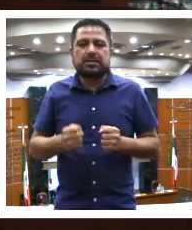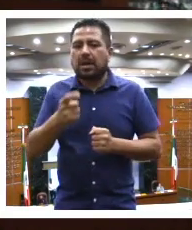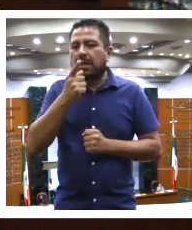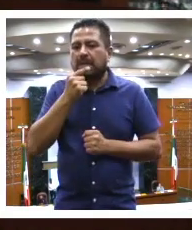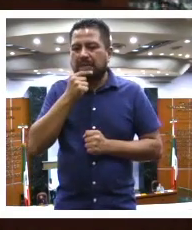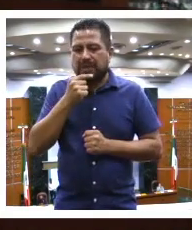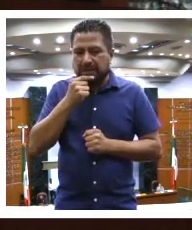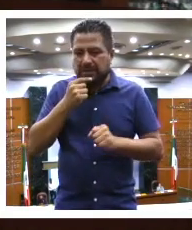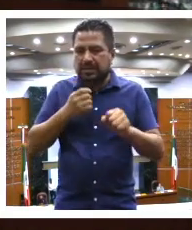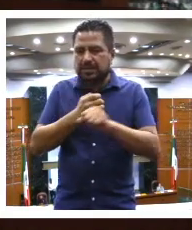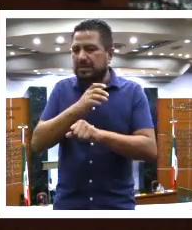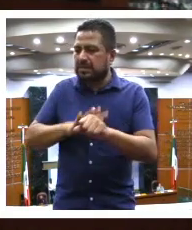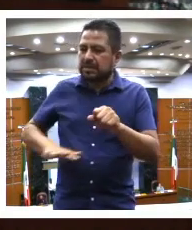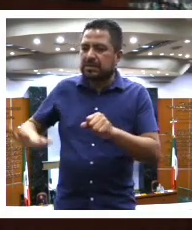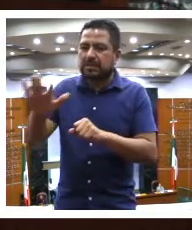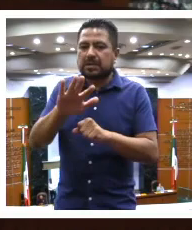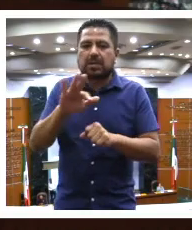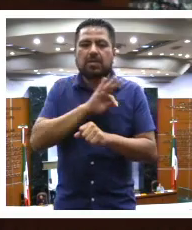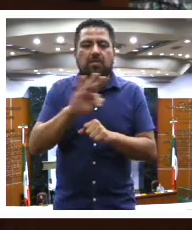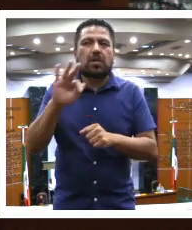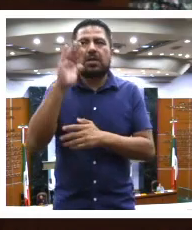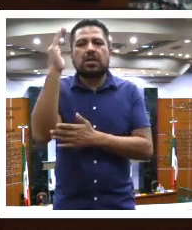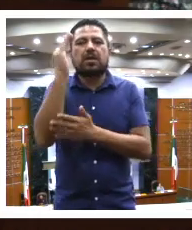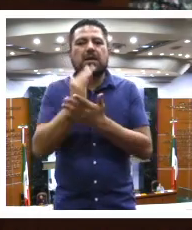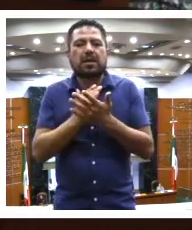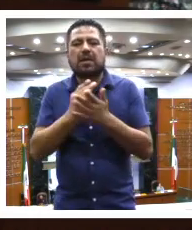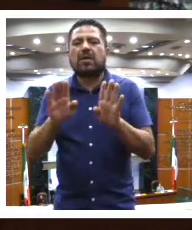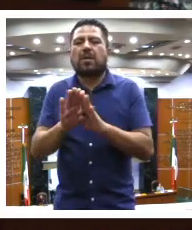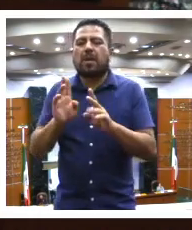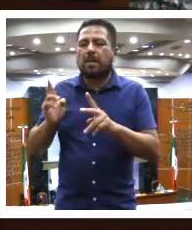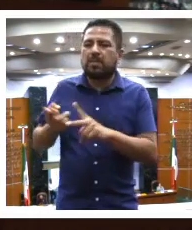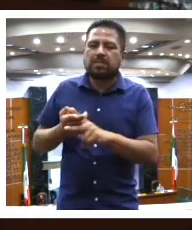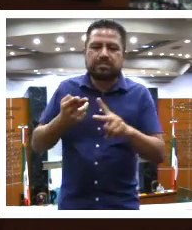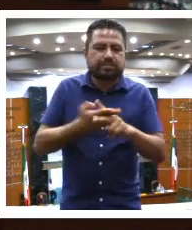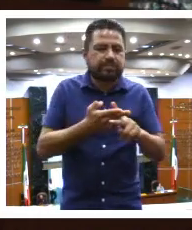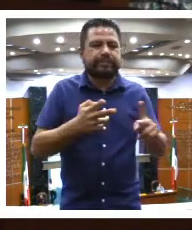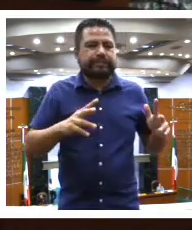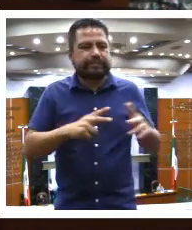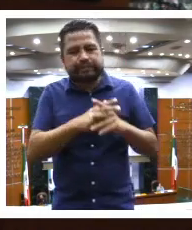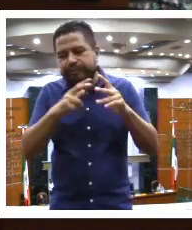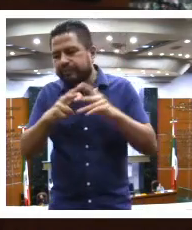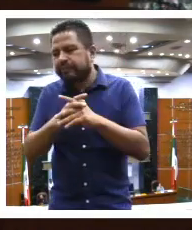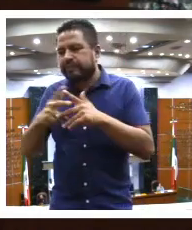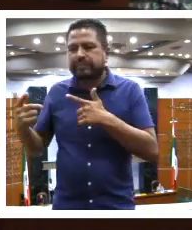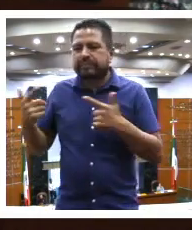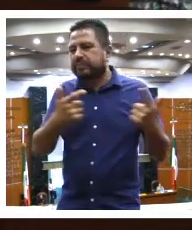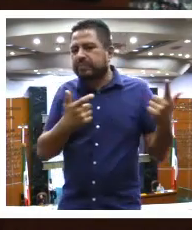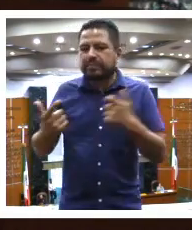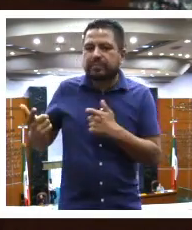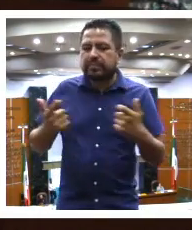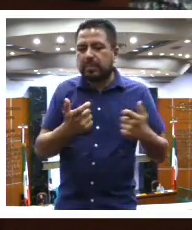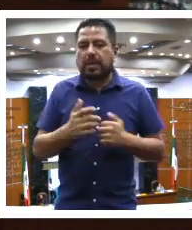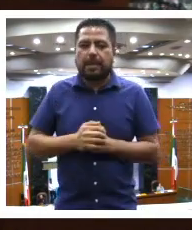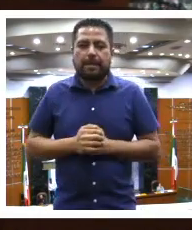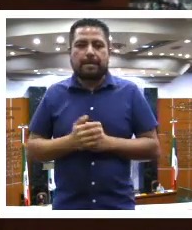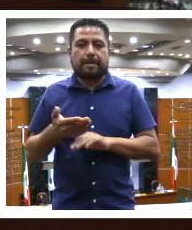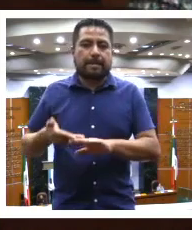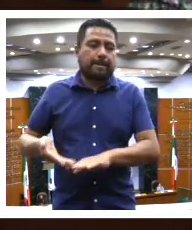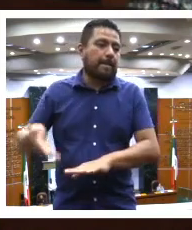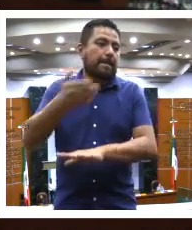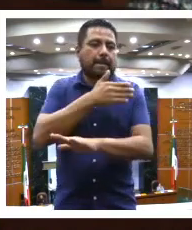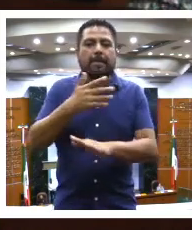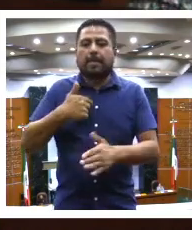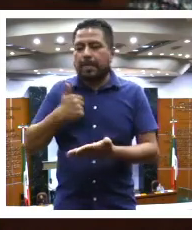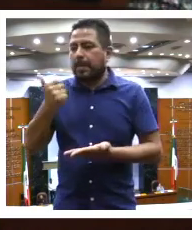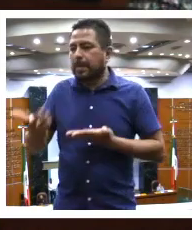impacta directamente en la reducción de los índices de Crimen y violencia si bien en sesiones pasadas